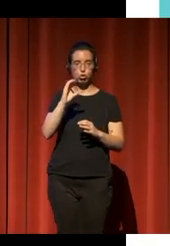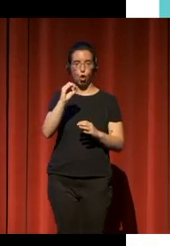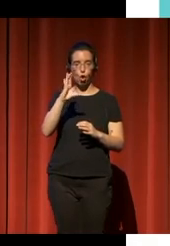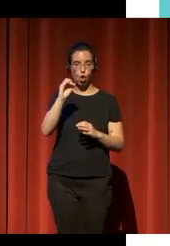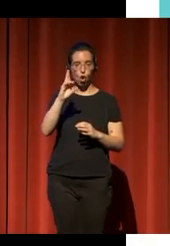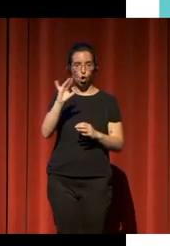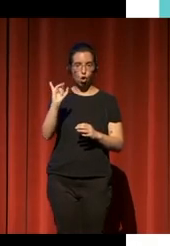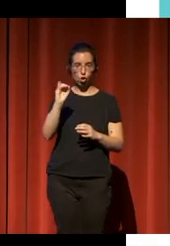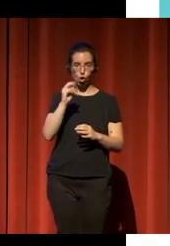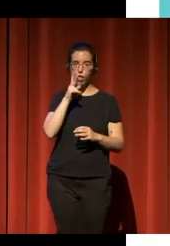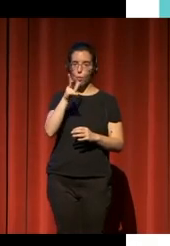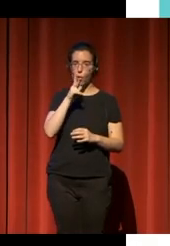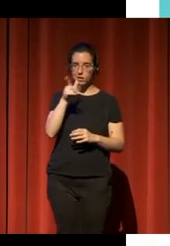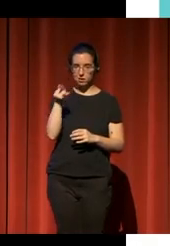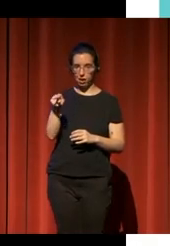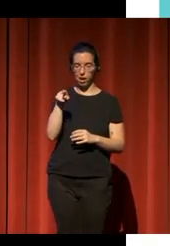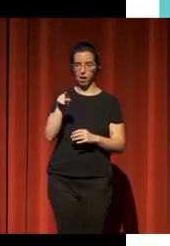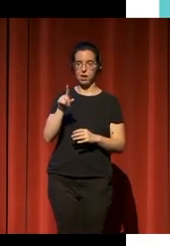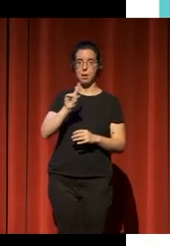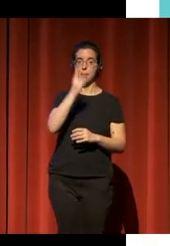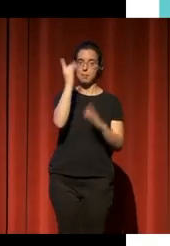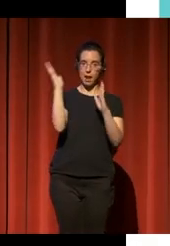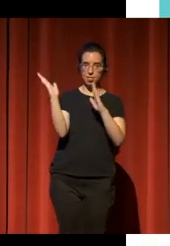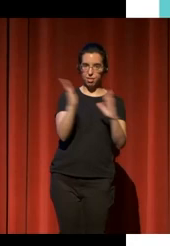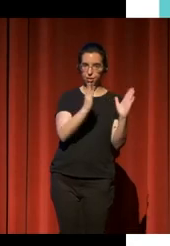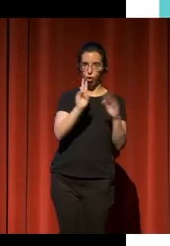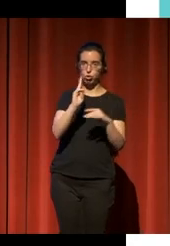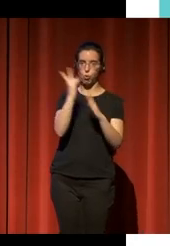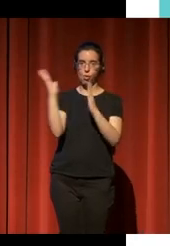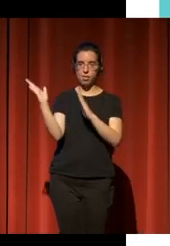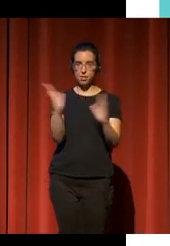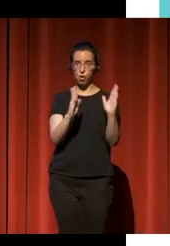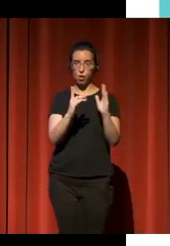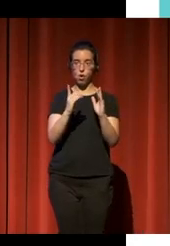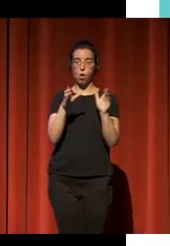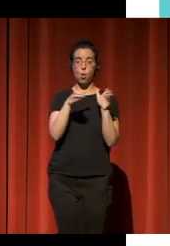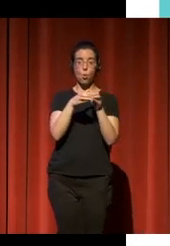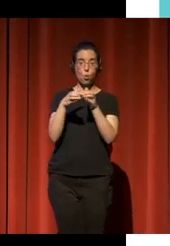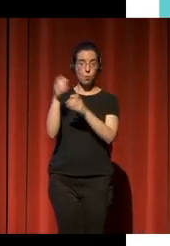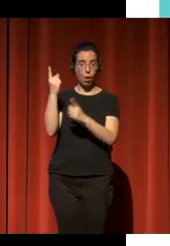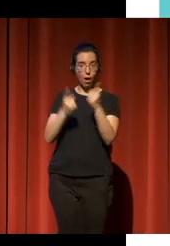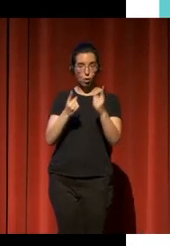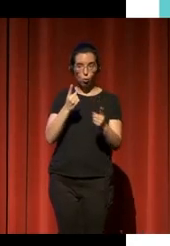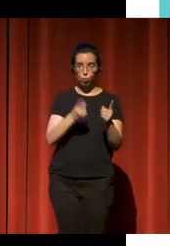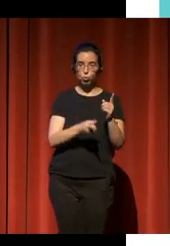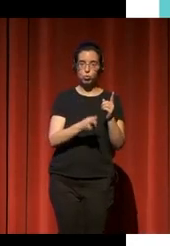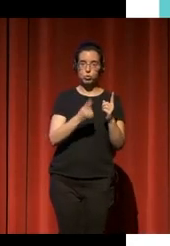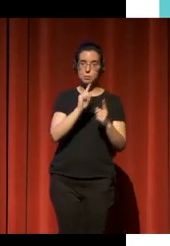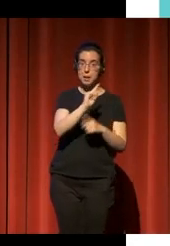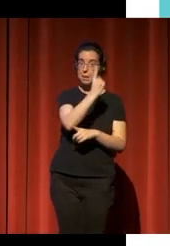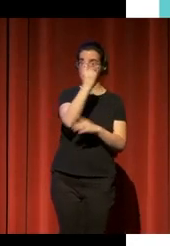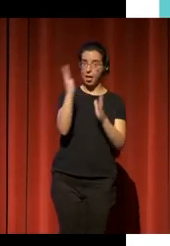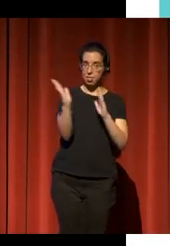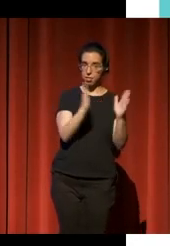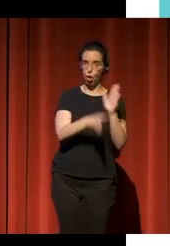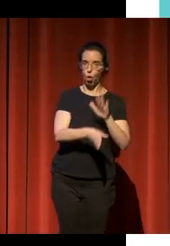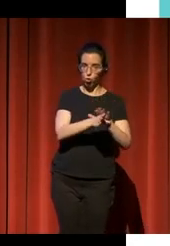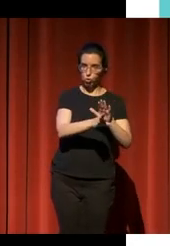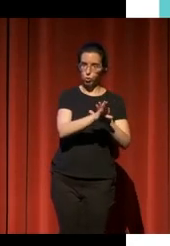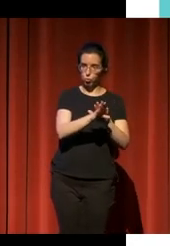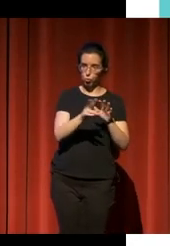edición ha lanzado la segunda hay grupos de la primera que continúan activos en fin